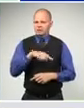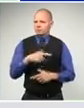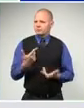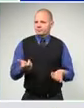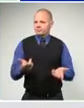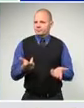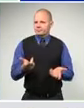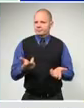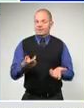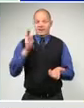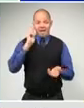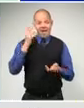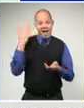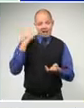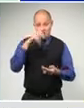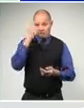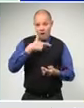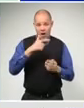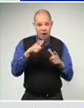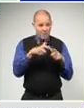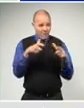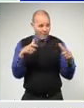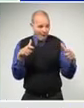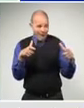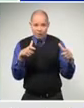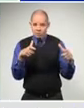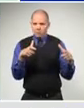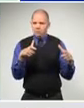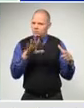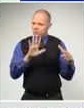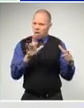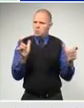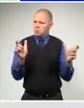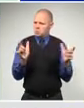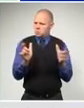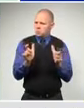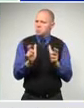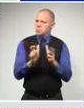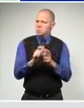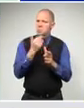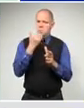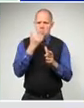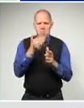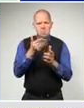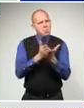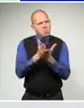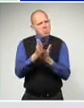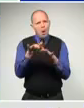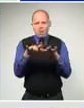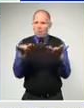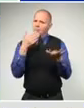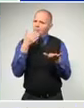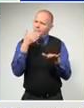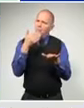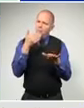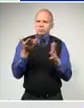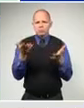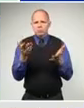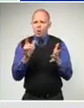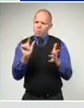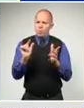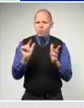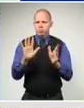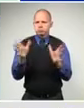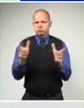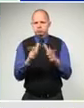del incremento ha venido teniendo una cifra estable con reducción del número de casos.